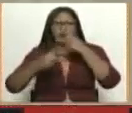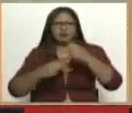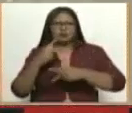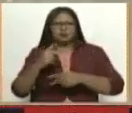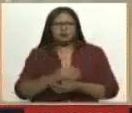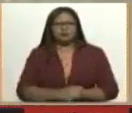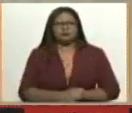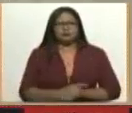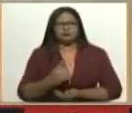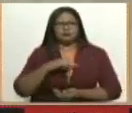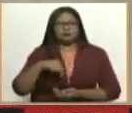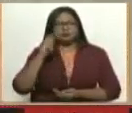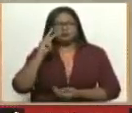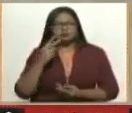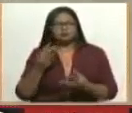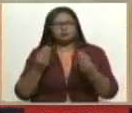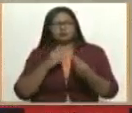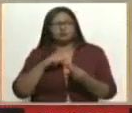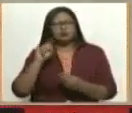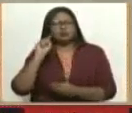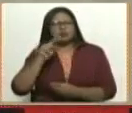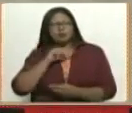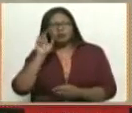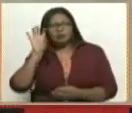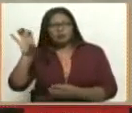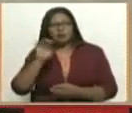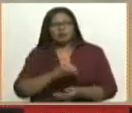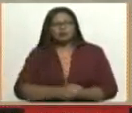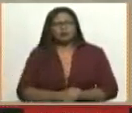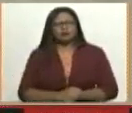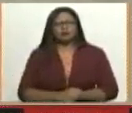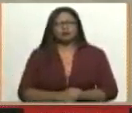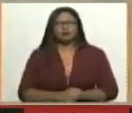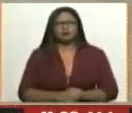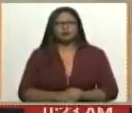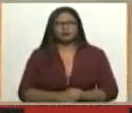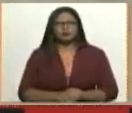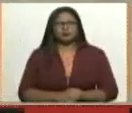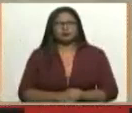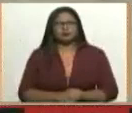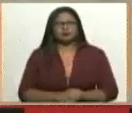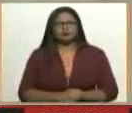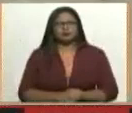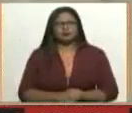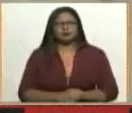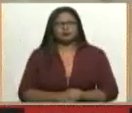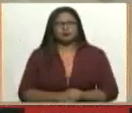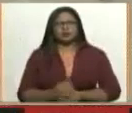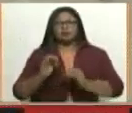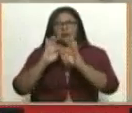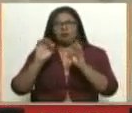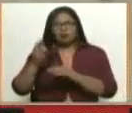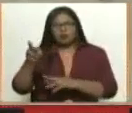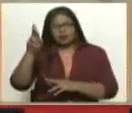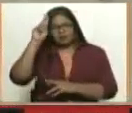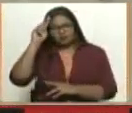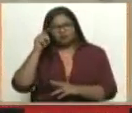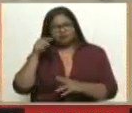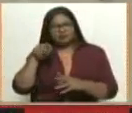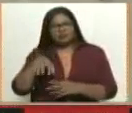que tanto necesitaba nuestro país. Fue esta una razón de